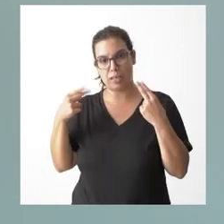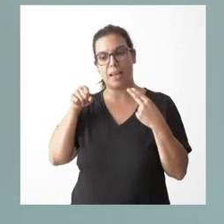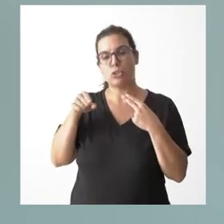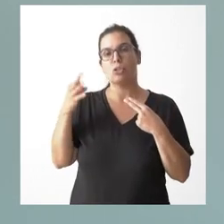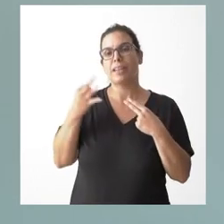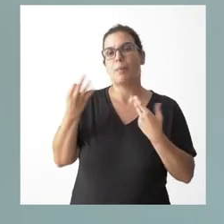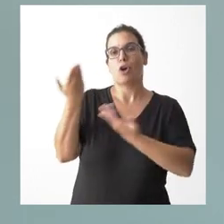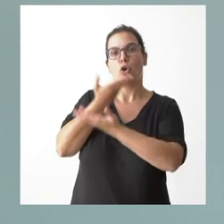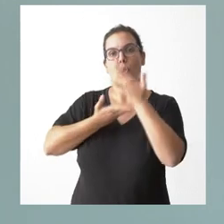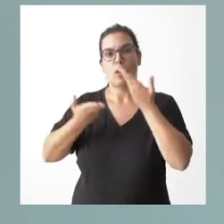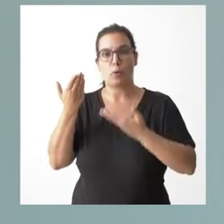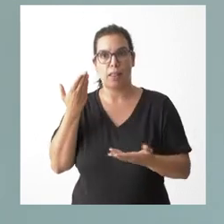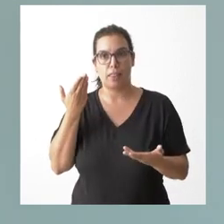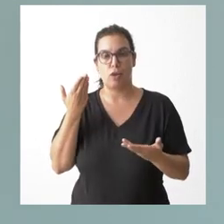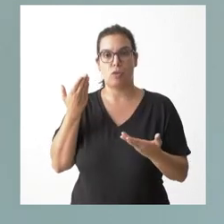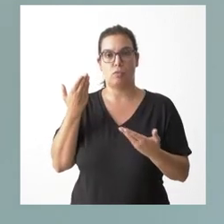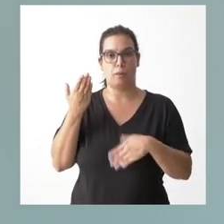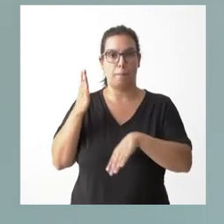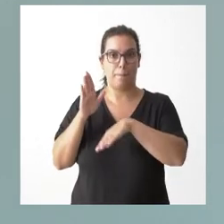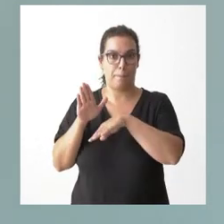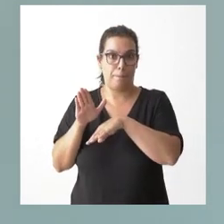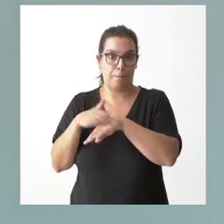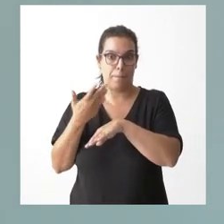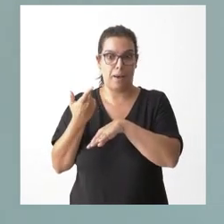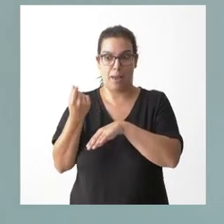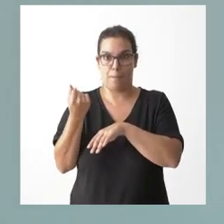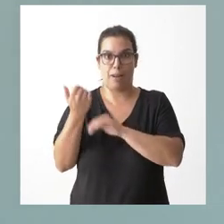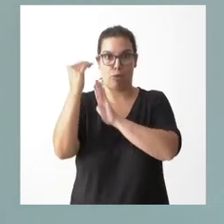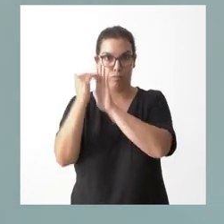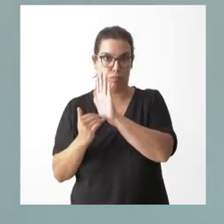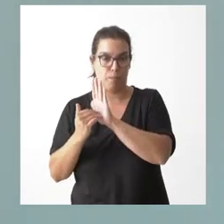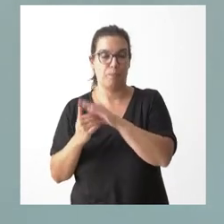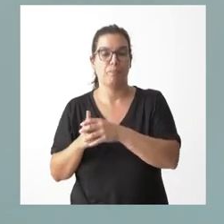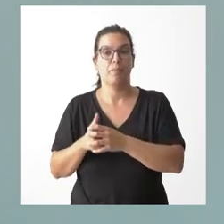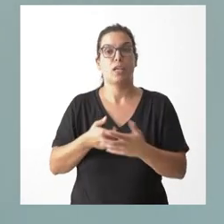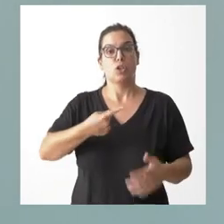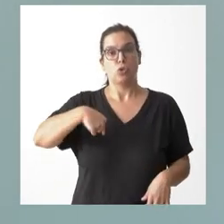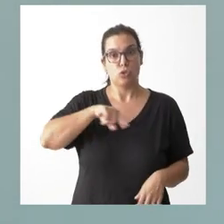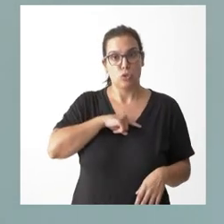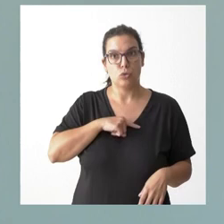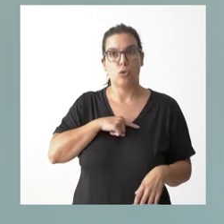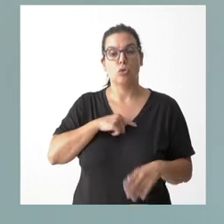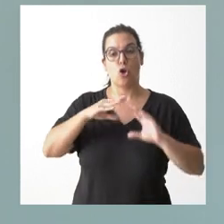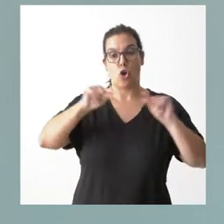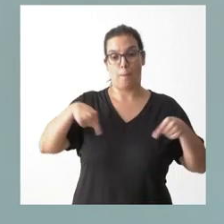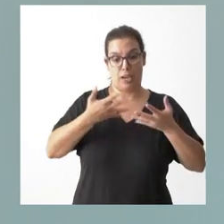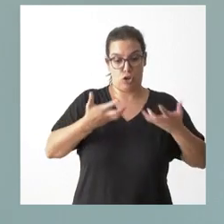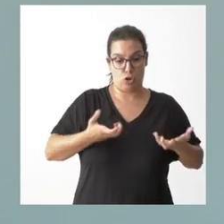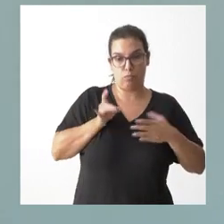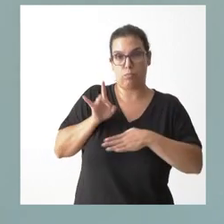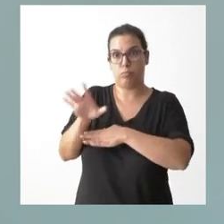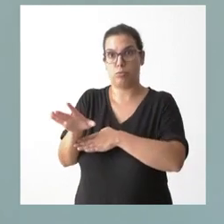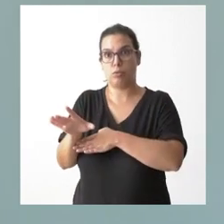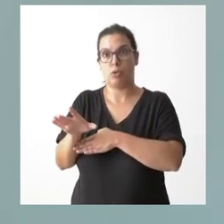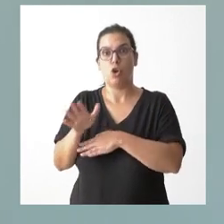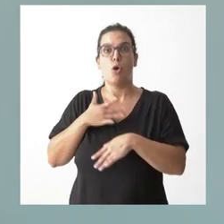hacer con Renfe, al que necesitamos para que esta disminución se realice. Nosotros les hemos enviado el convenio. Es verdad que quizás Renfe no tiene mucha